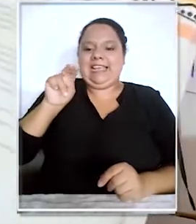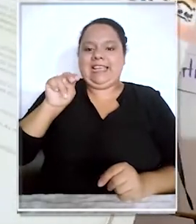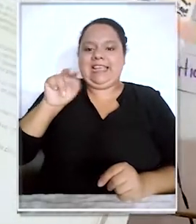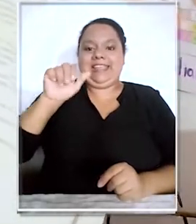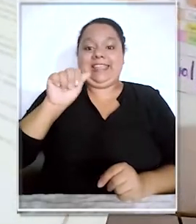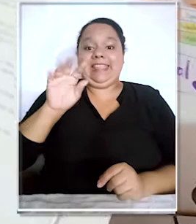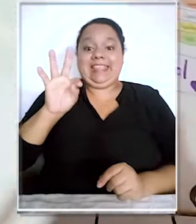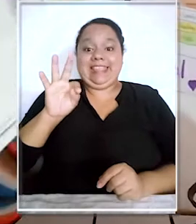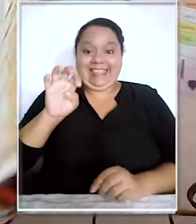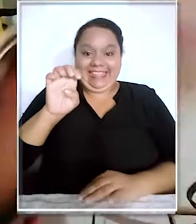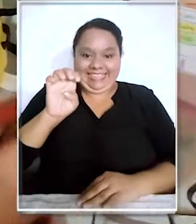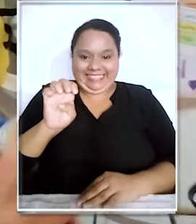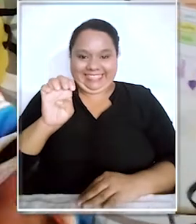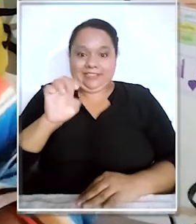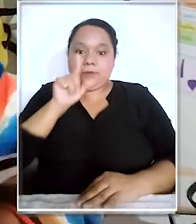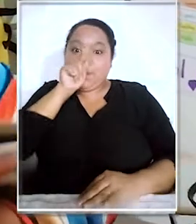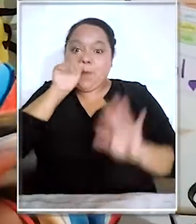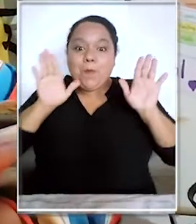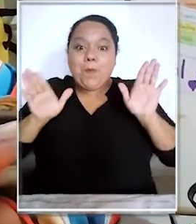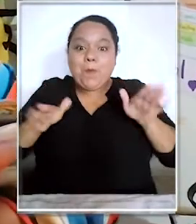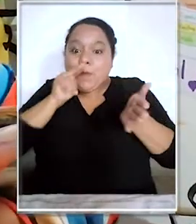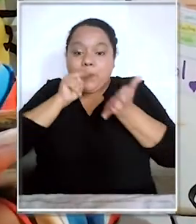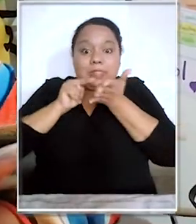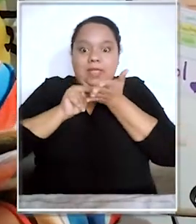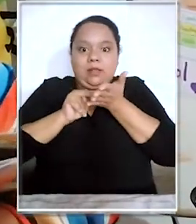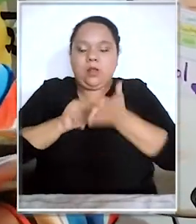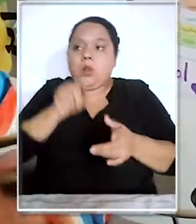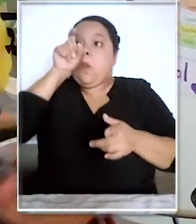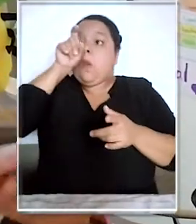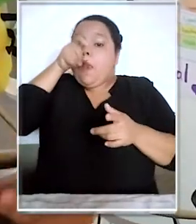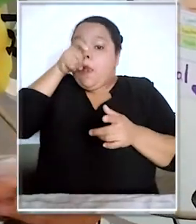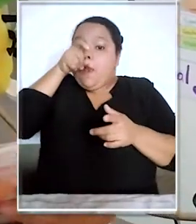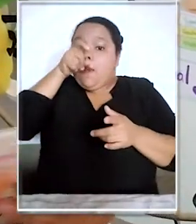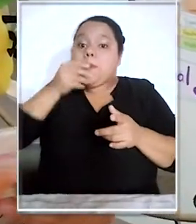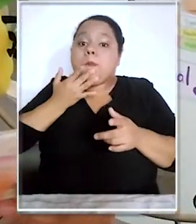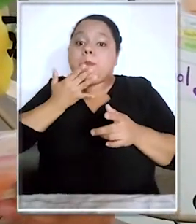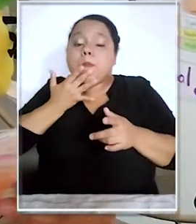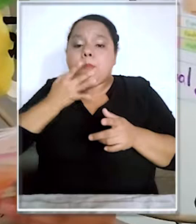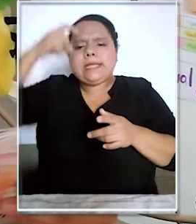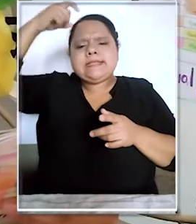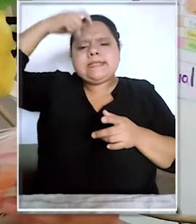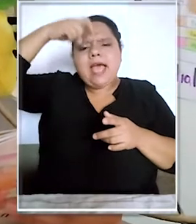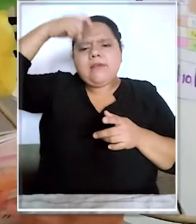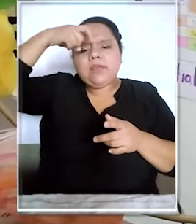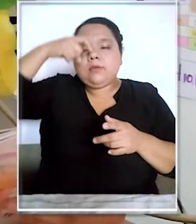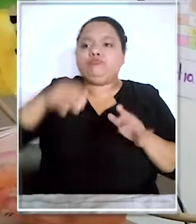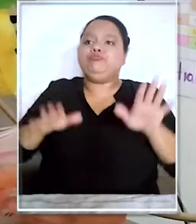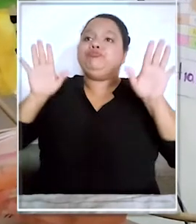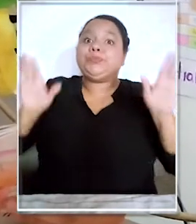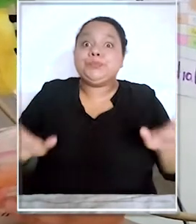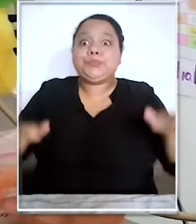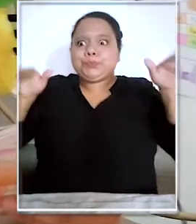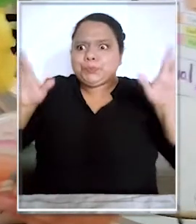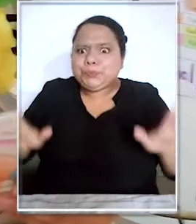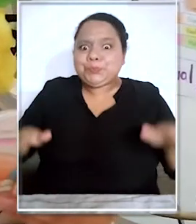a ver de qué trata la historia. Una guacamaya sabia. Se encontró la guacamaya con un